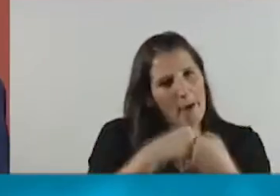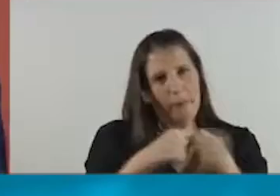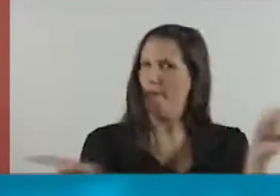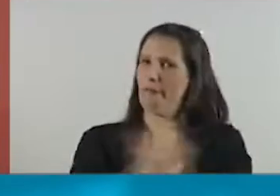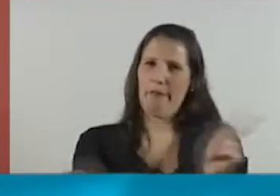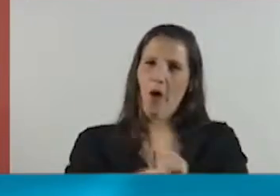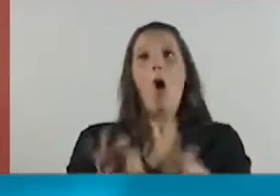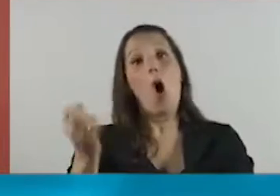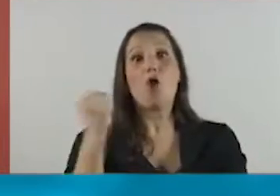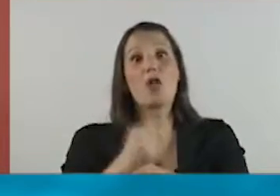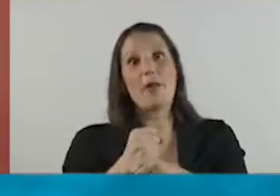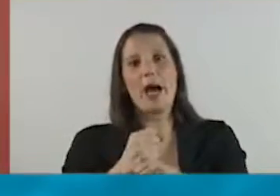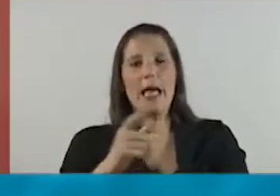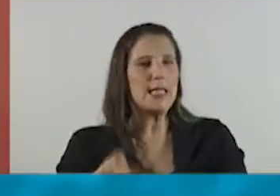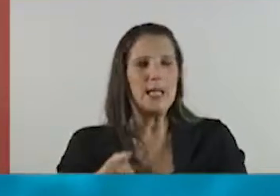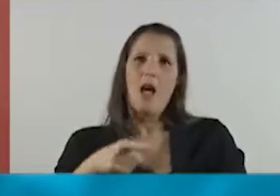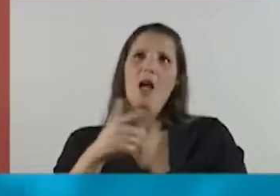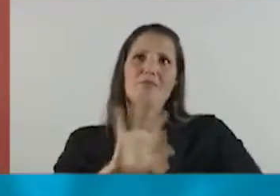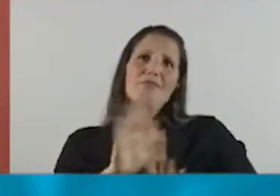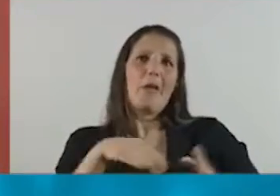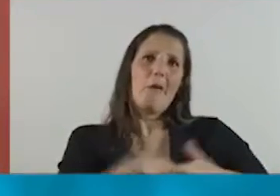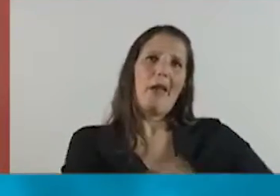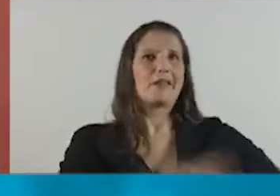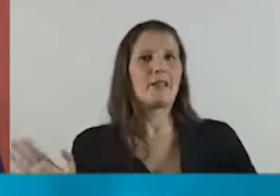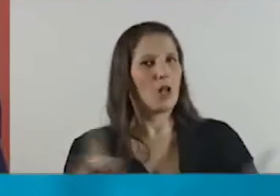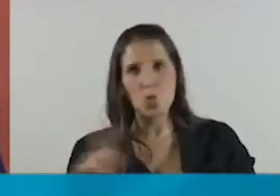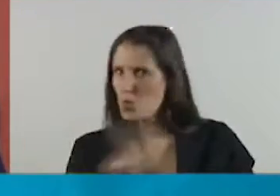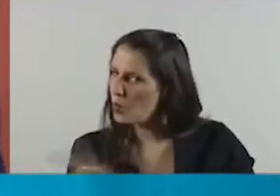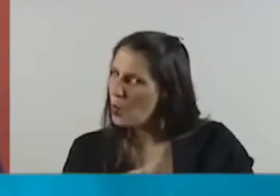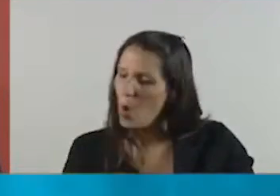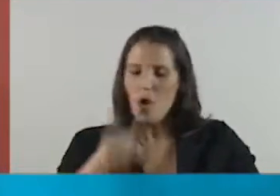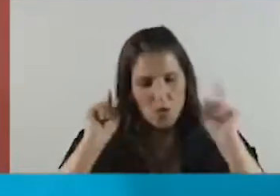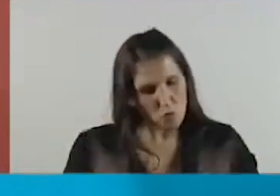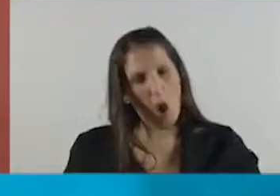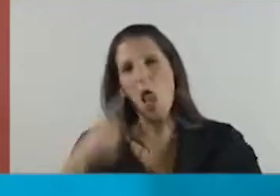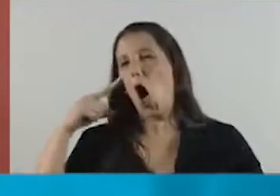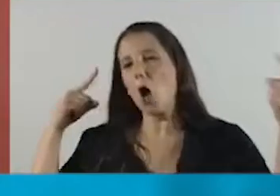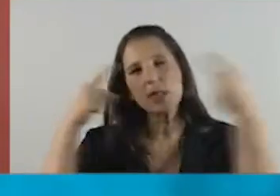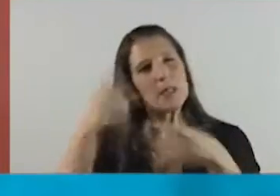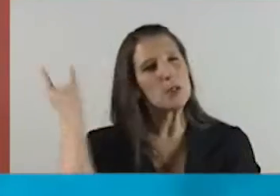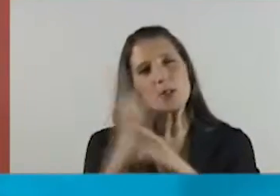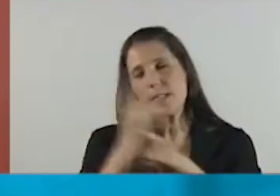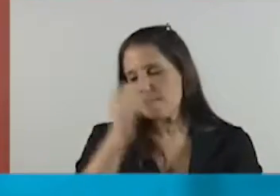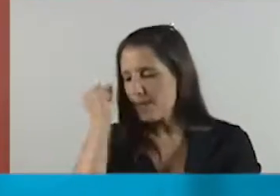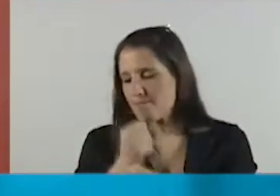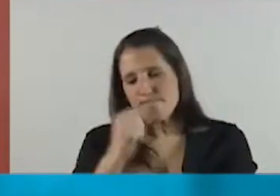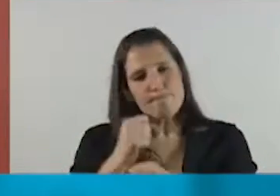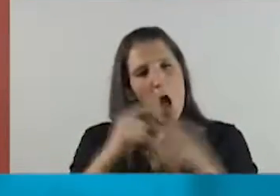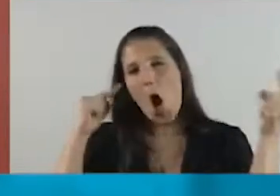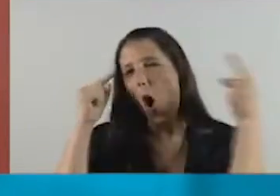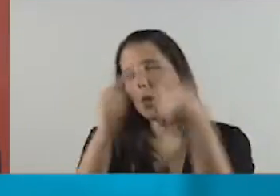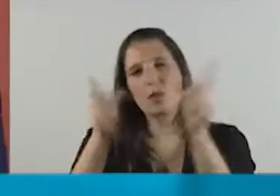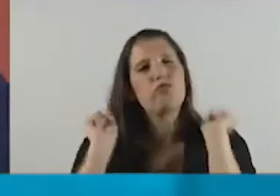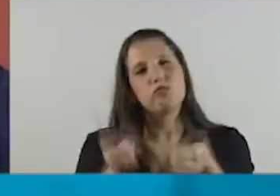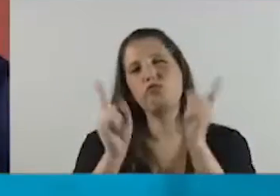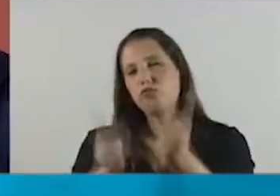reducirla porque tengamos retrocesos vamos a extender esta meta hasta el final de mi mandato y vamos a dejar los